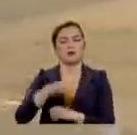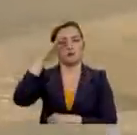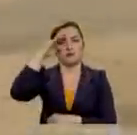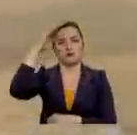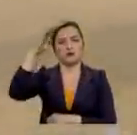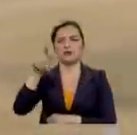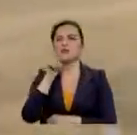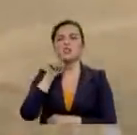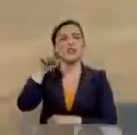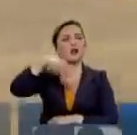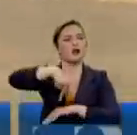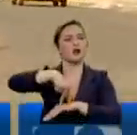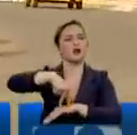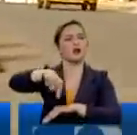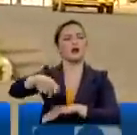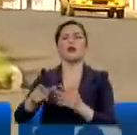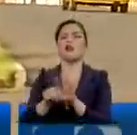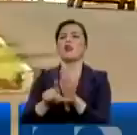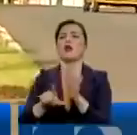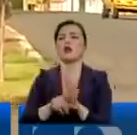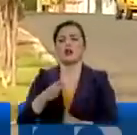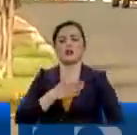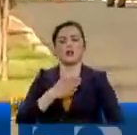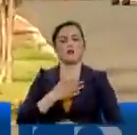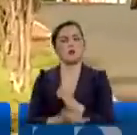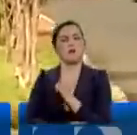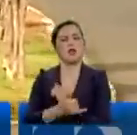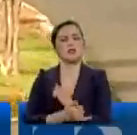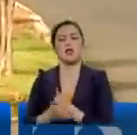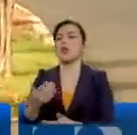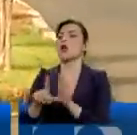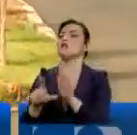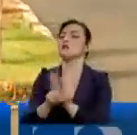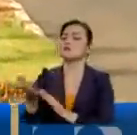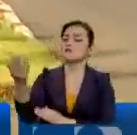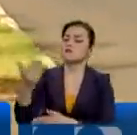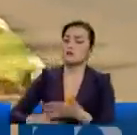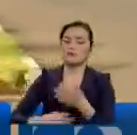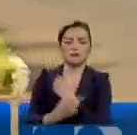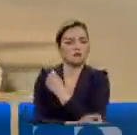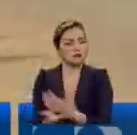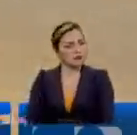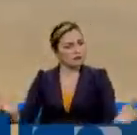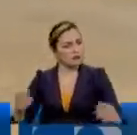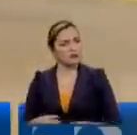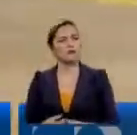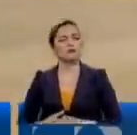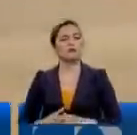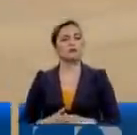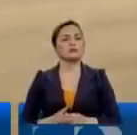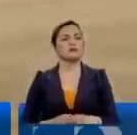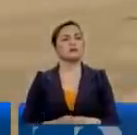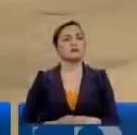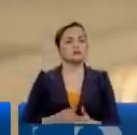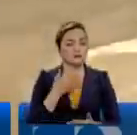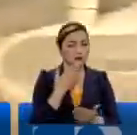debería identificarle. ¿Quién no está legal en mi país? ¿Quién no está legal aquí? Tendría que ser sancionado, tendría que ser deportado.